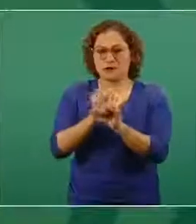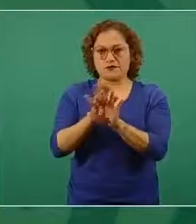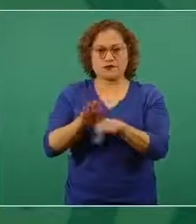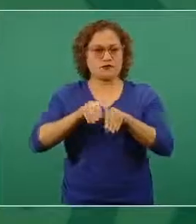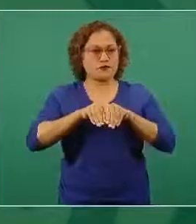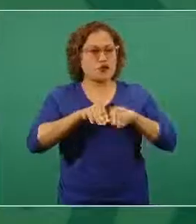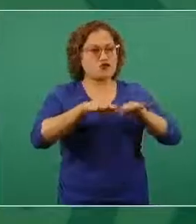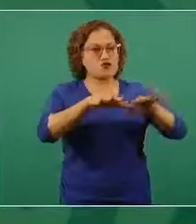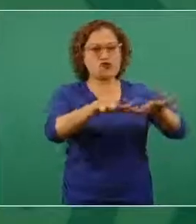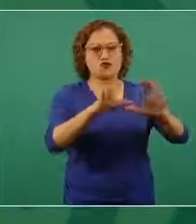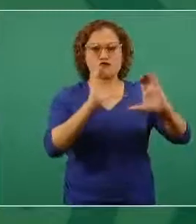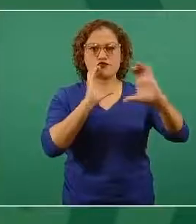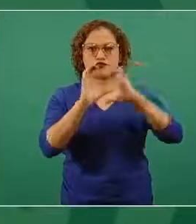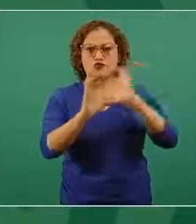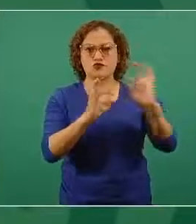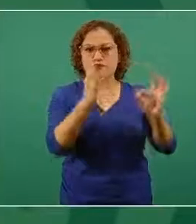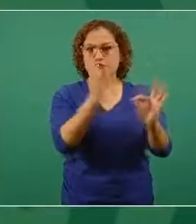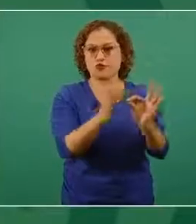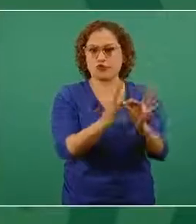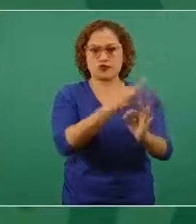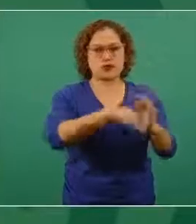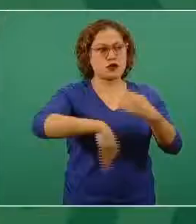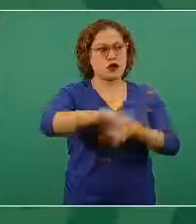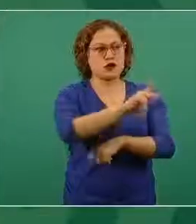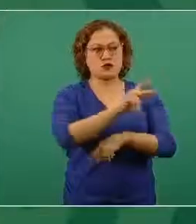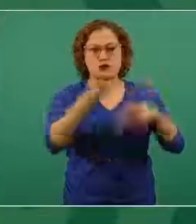comunicación efectiva a toda nuestra población.